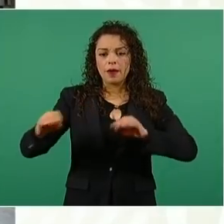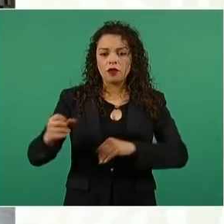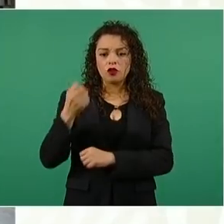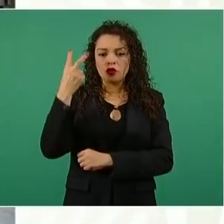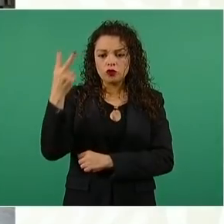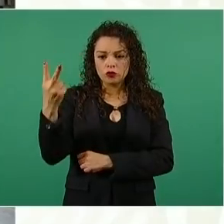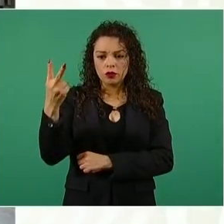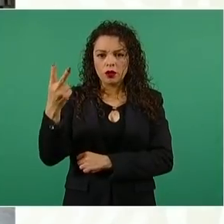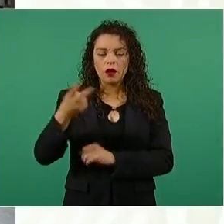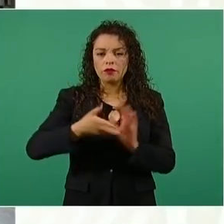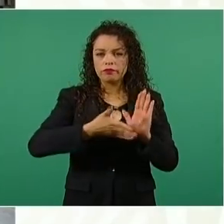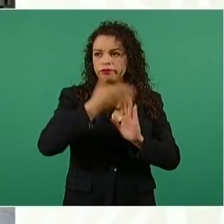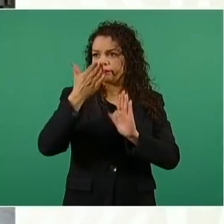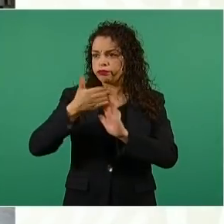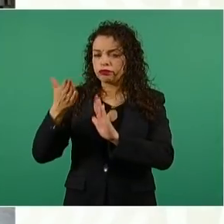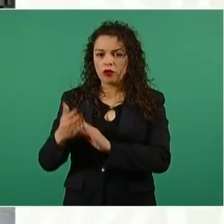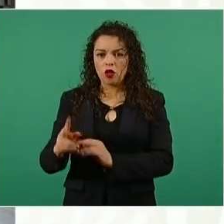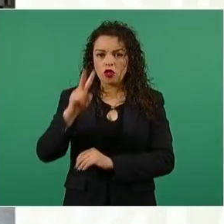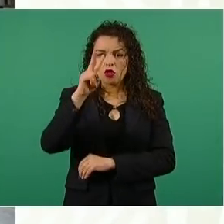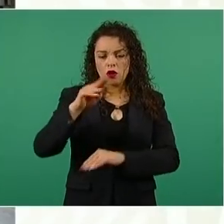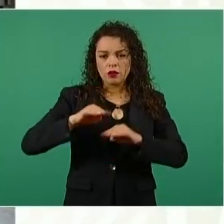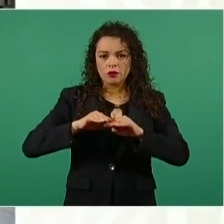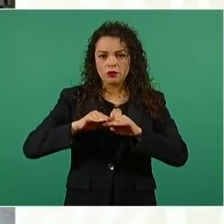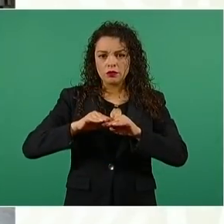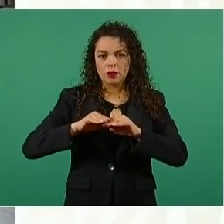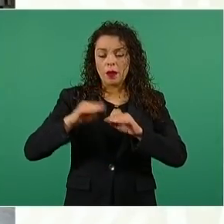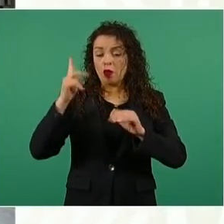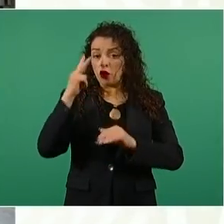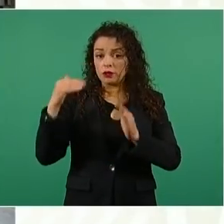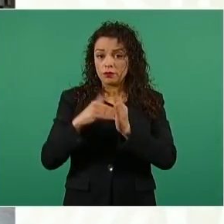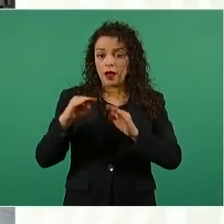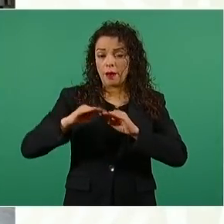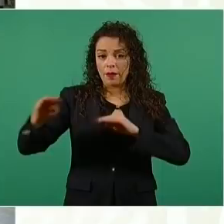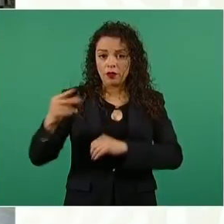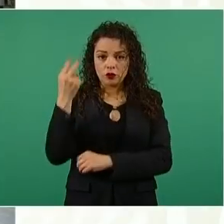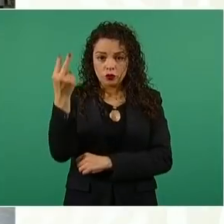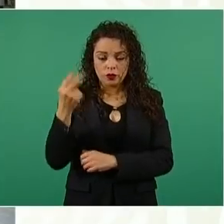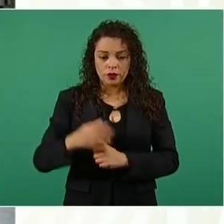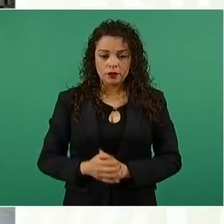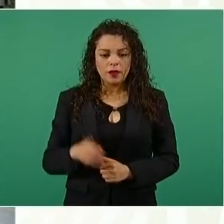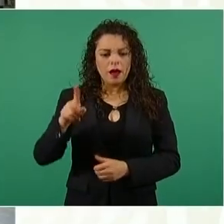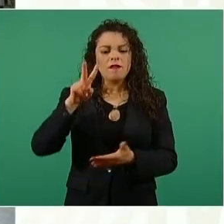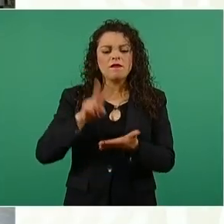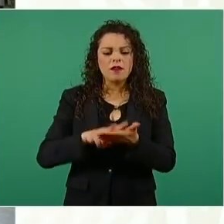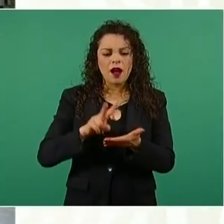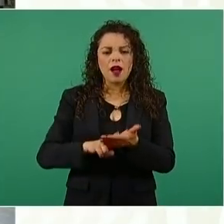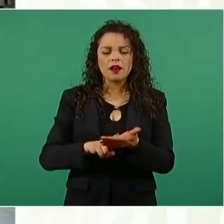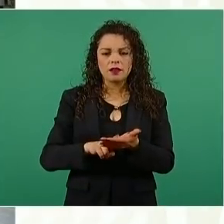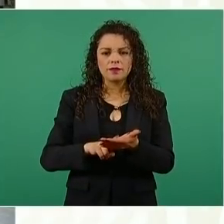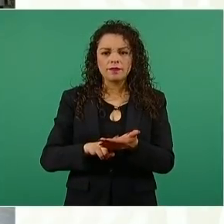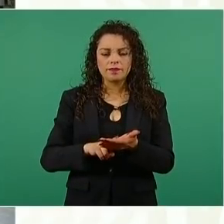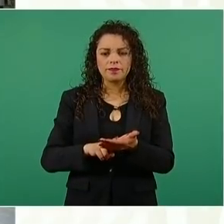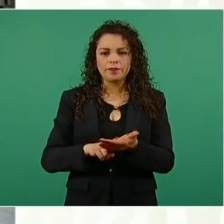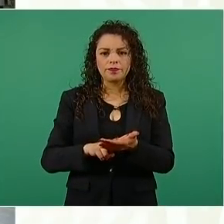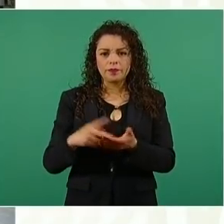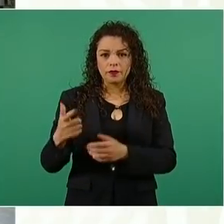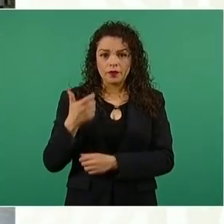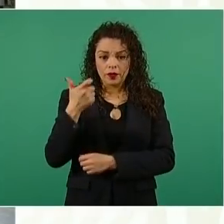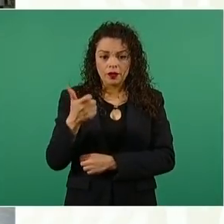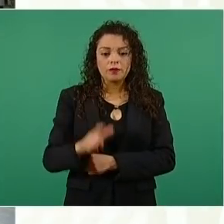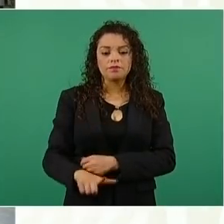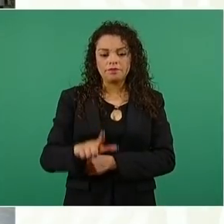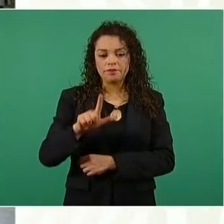una construcción de 2.000 metros cuadrados. Su valor en premio de especie y efectivo,